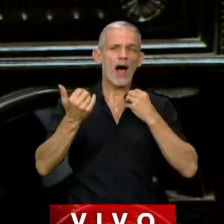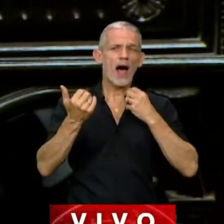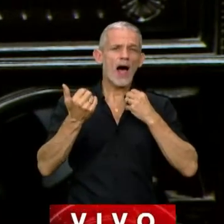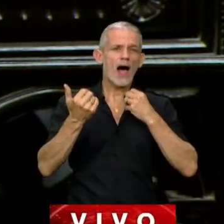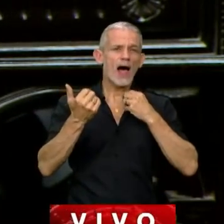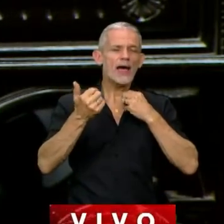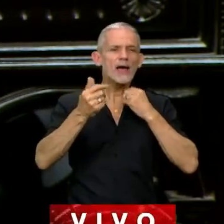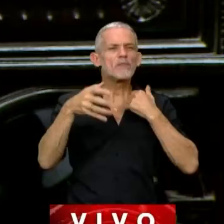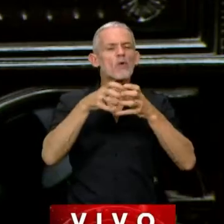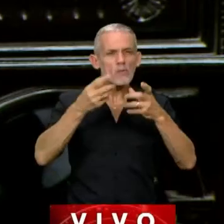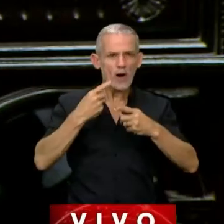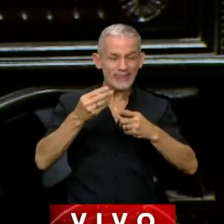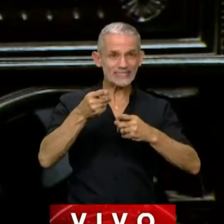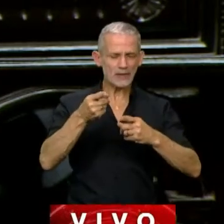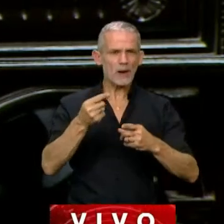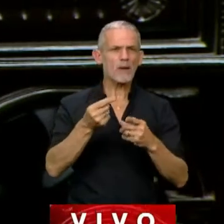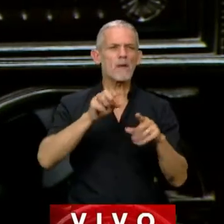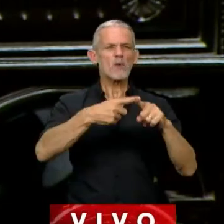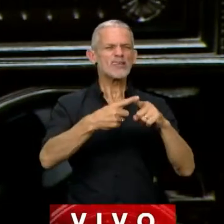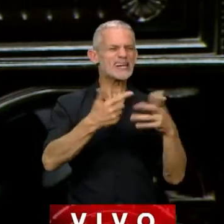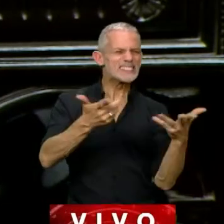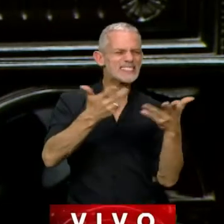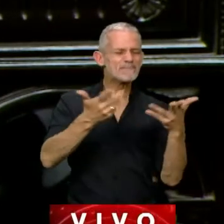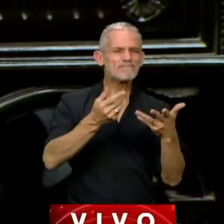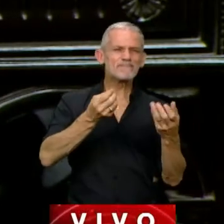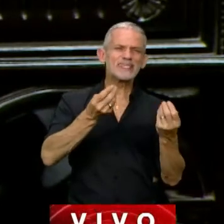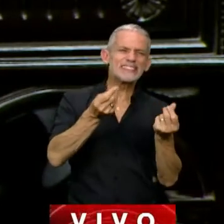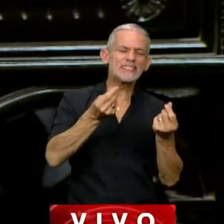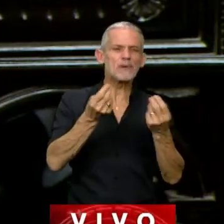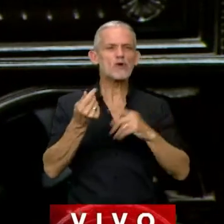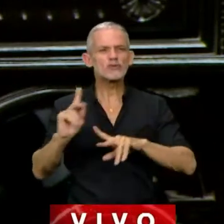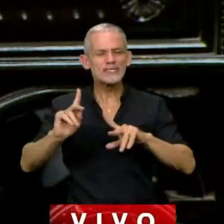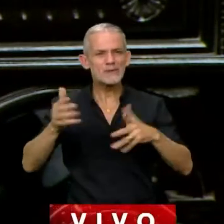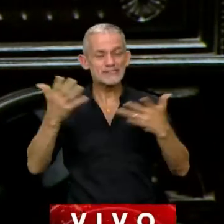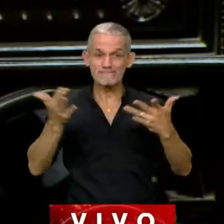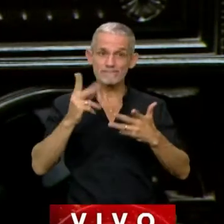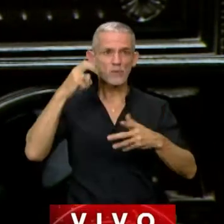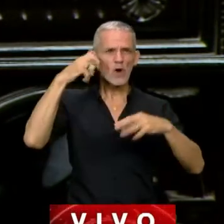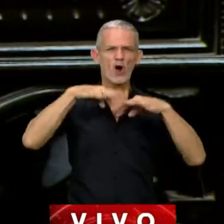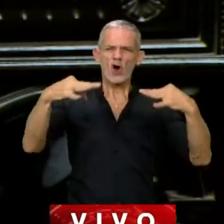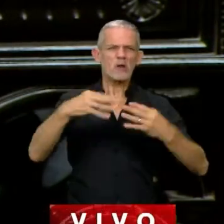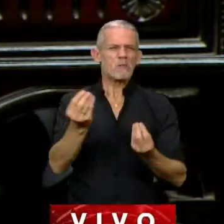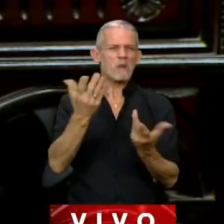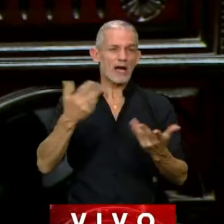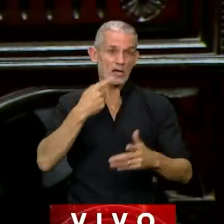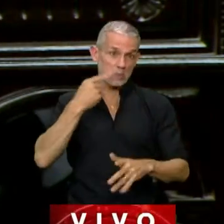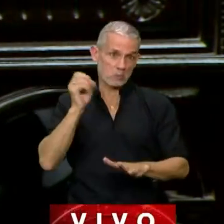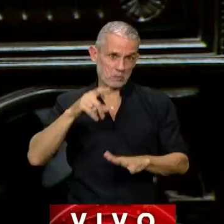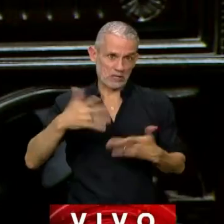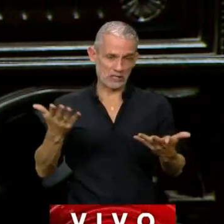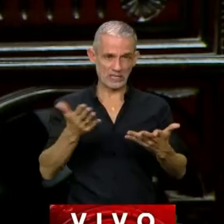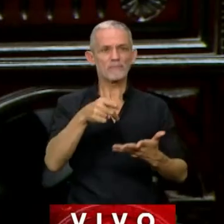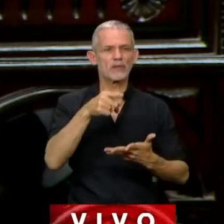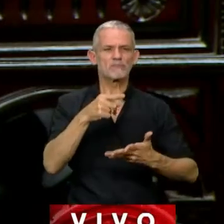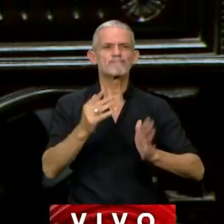siguen cuestionando la utilidad de la política y especialmente la utilidad de la actividad parlamentaria. Y esta